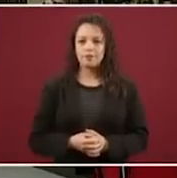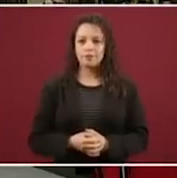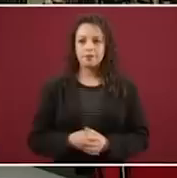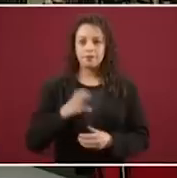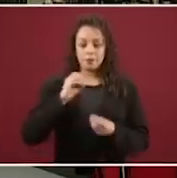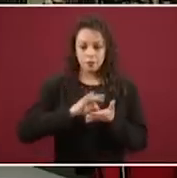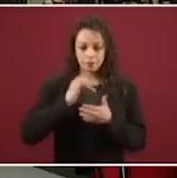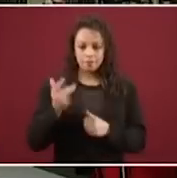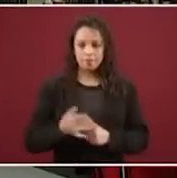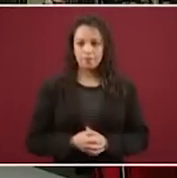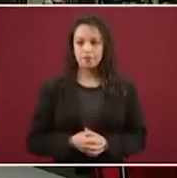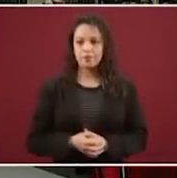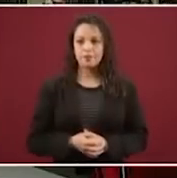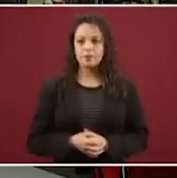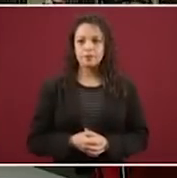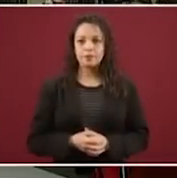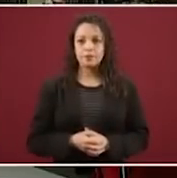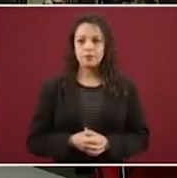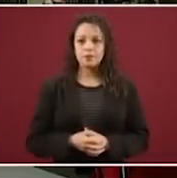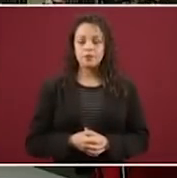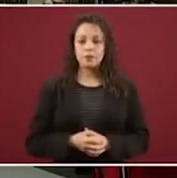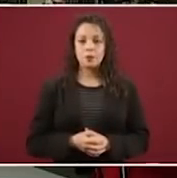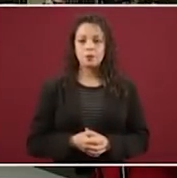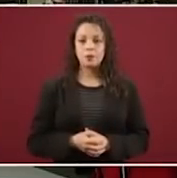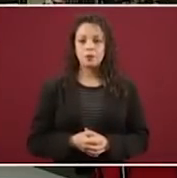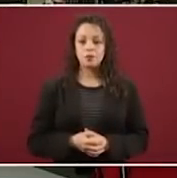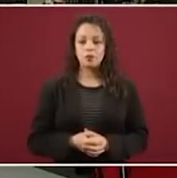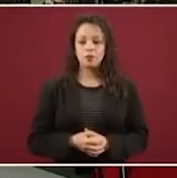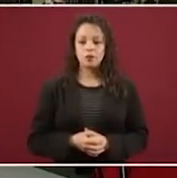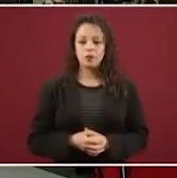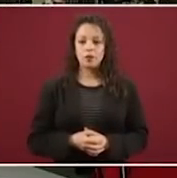¿Qué lo del gabinete económico. Miren, estamos